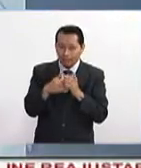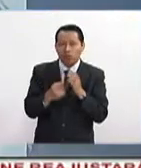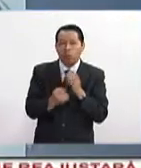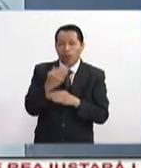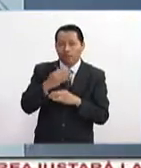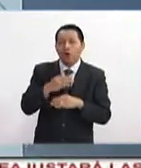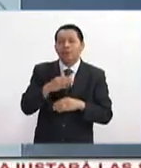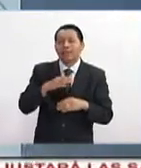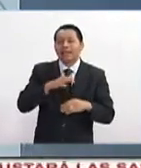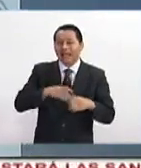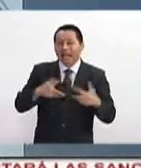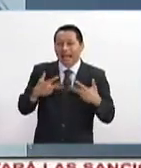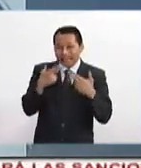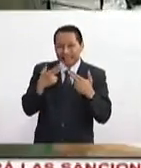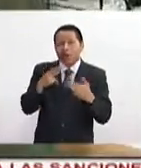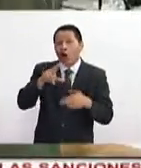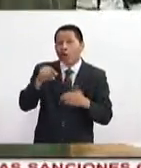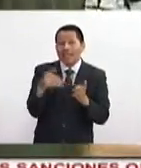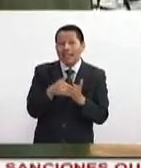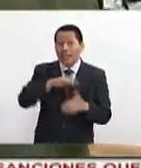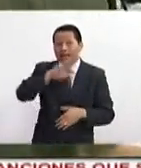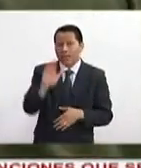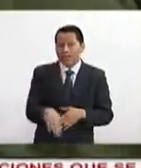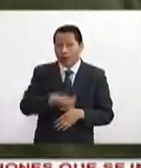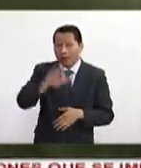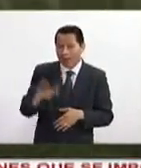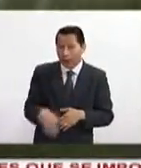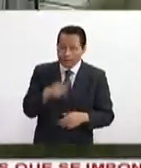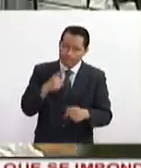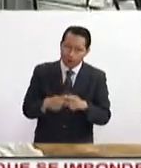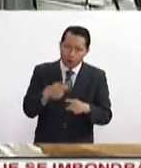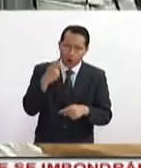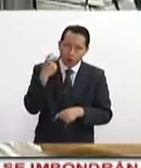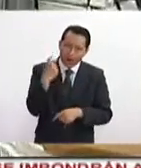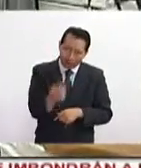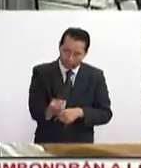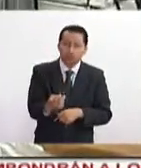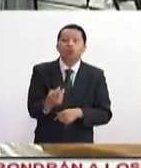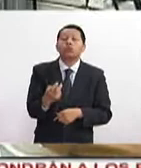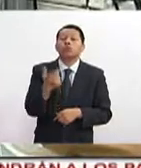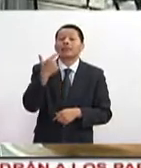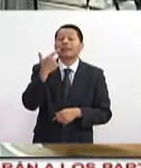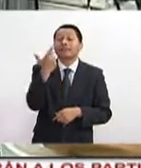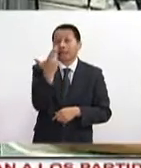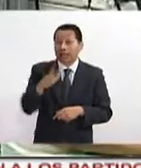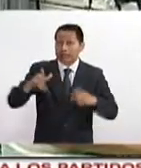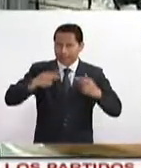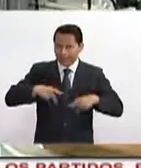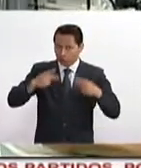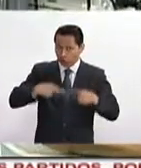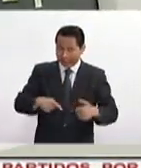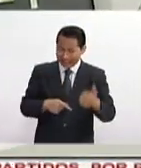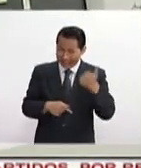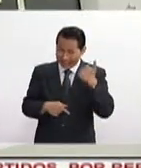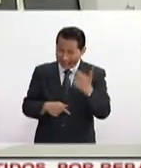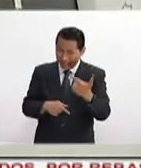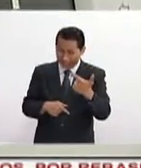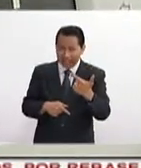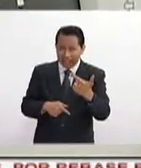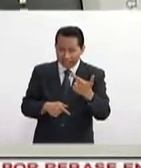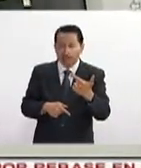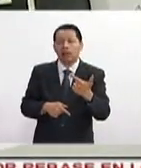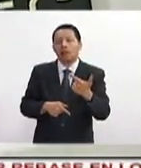de cáncer y 80,000 fallecimientos por este terrible mal. Además, 7 de cada 10 pacientes, y aquí está una de las